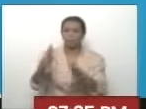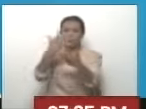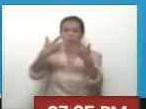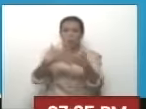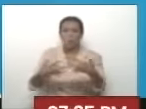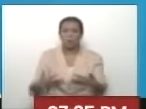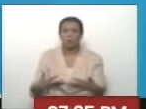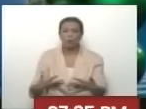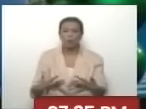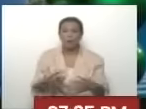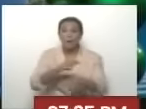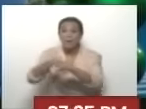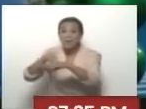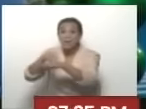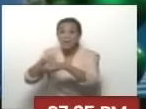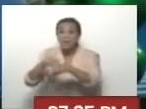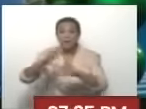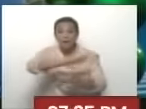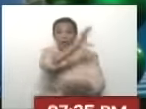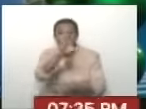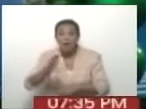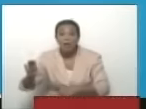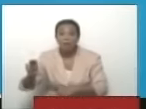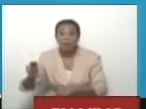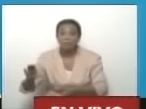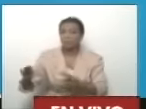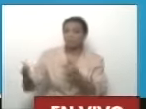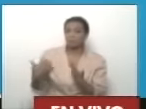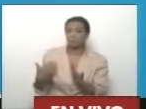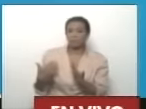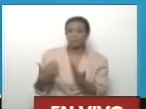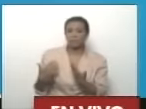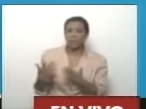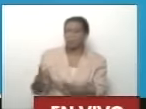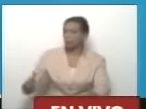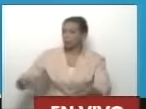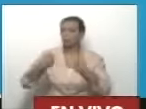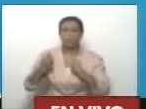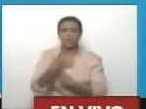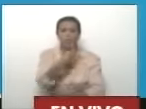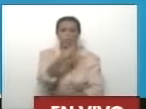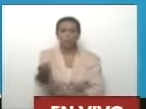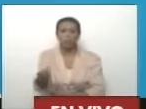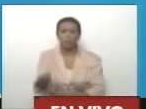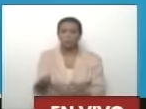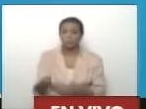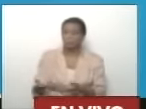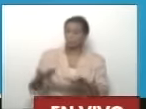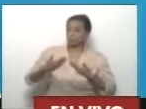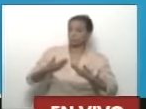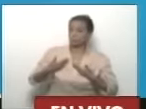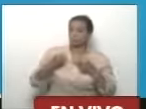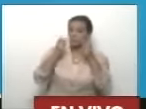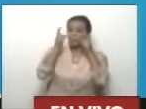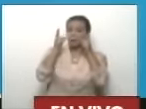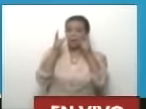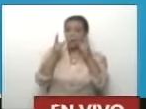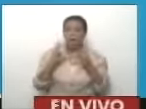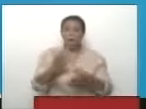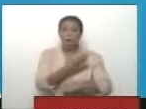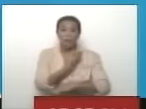todos los primeros ministros del Caribe con Ali Irfan y se negó a dialogar. El Congreso de